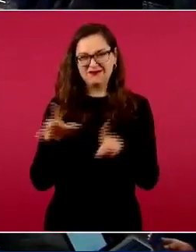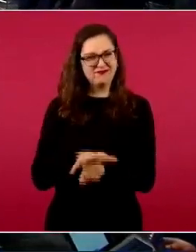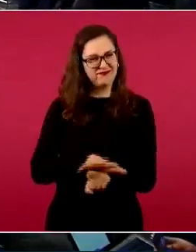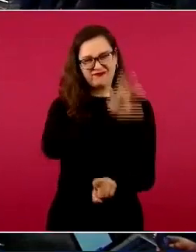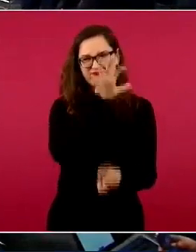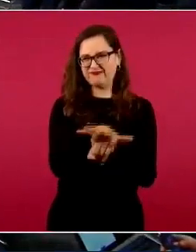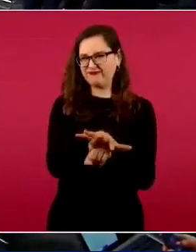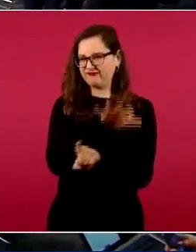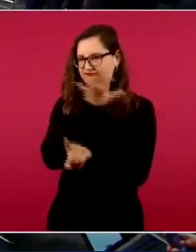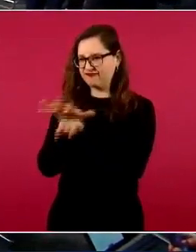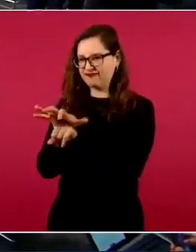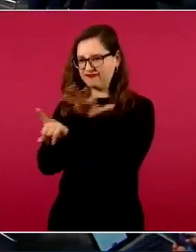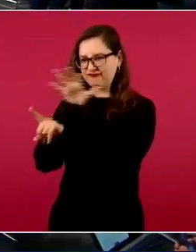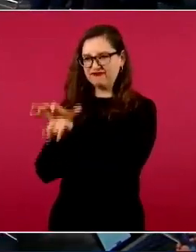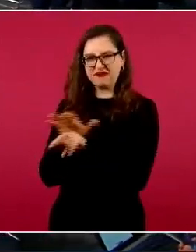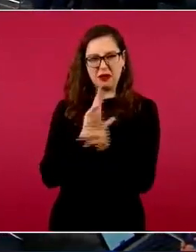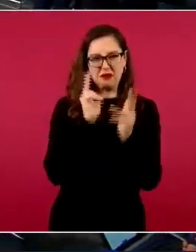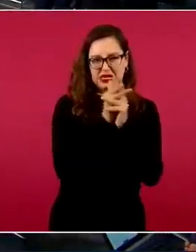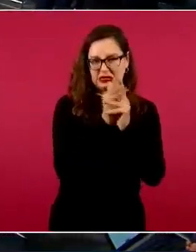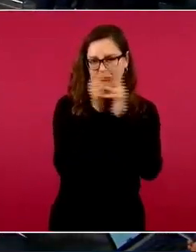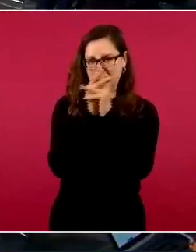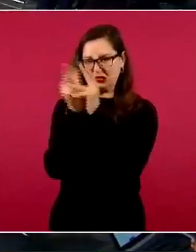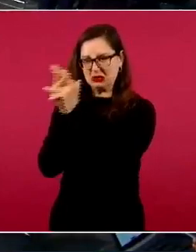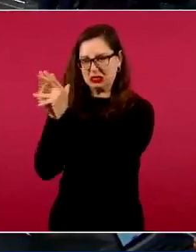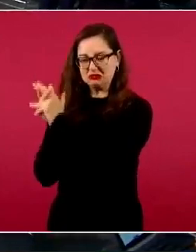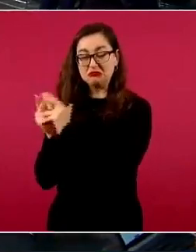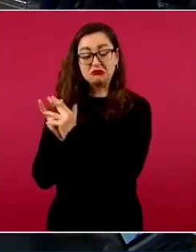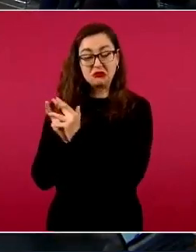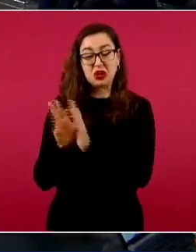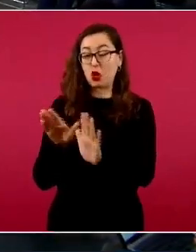asesinaron a luchadores sociales